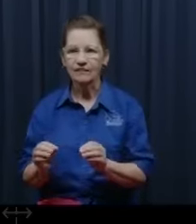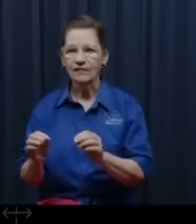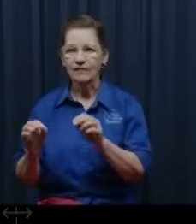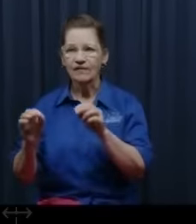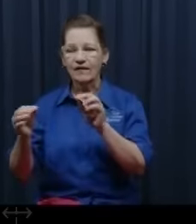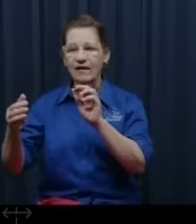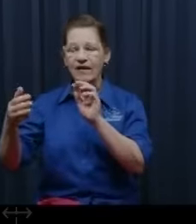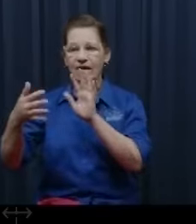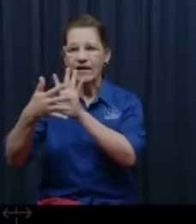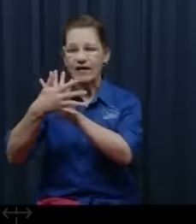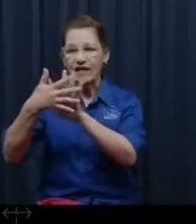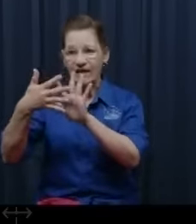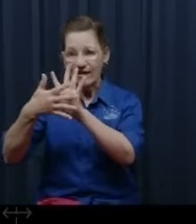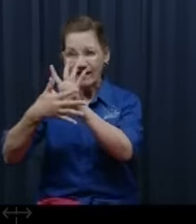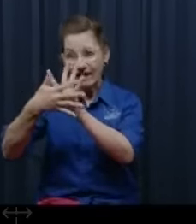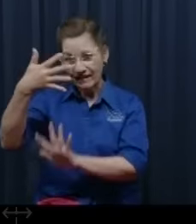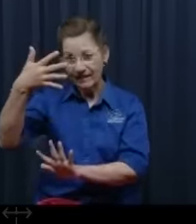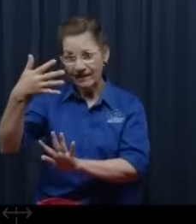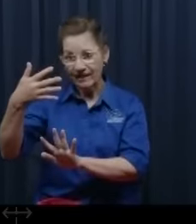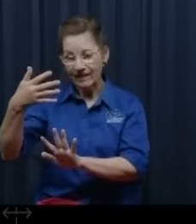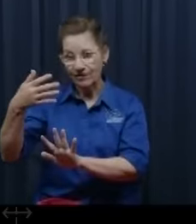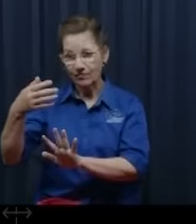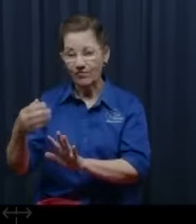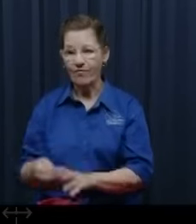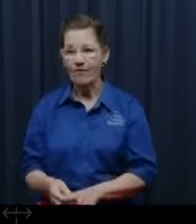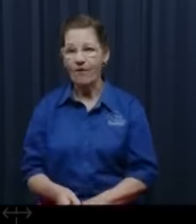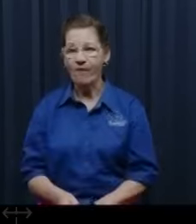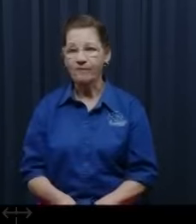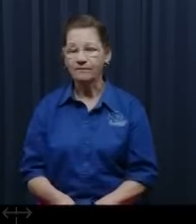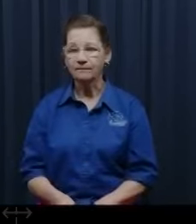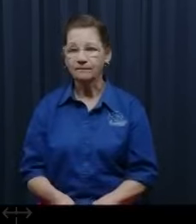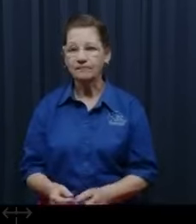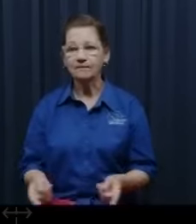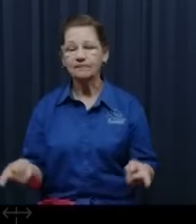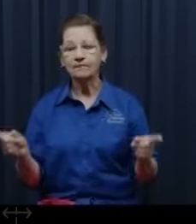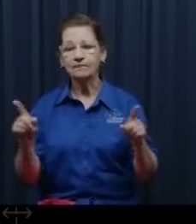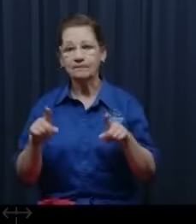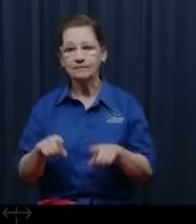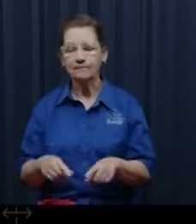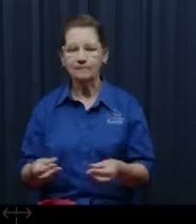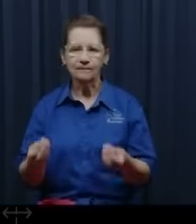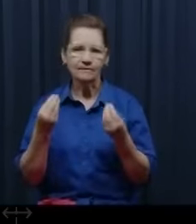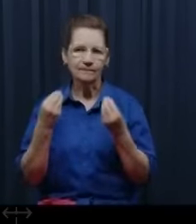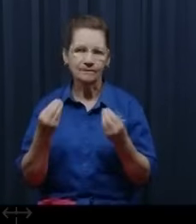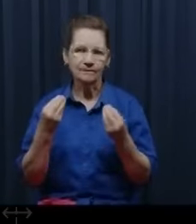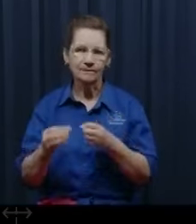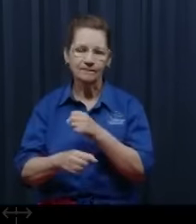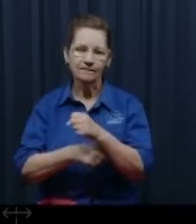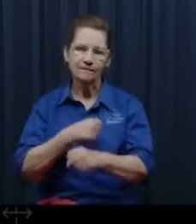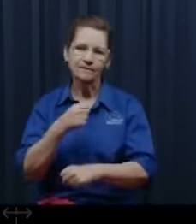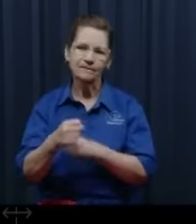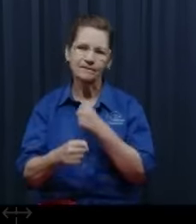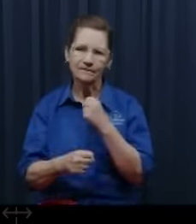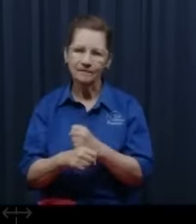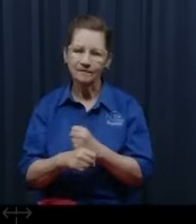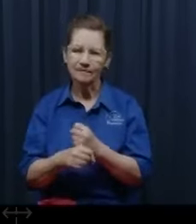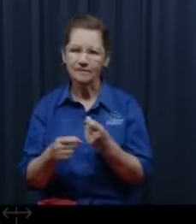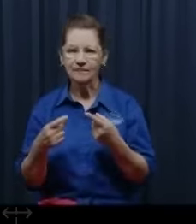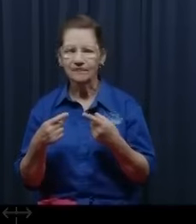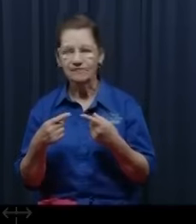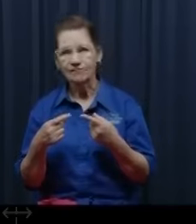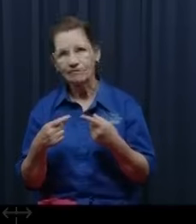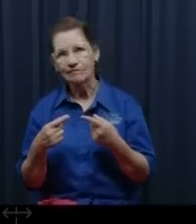su nacimiento eh pasan muchos años para ser